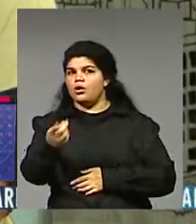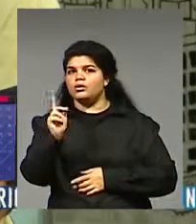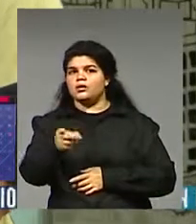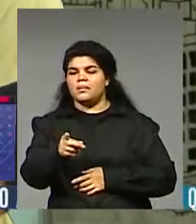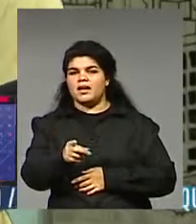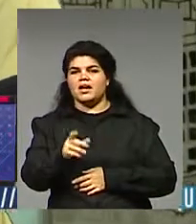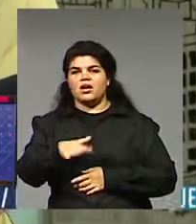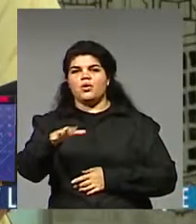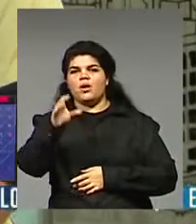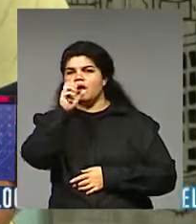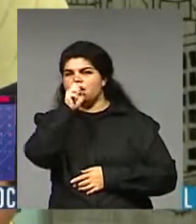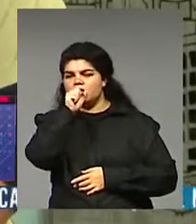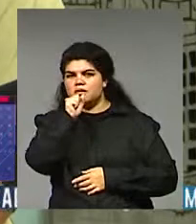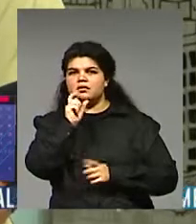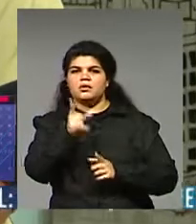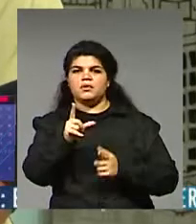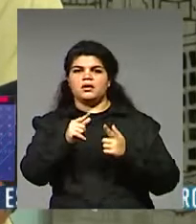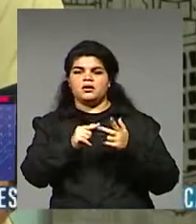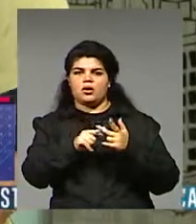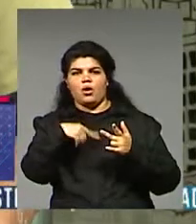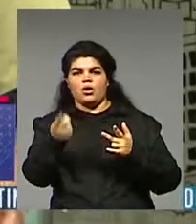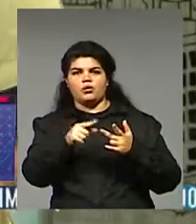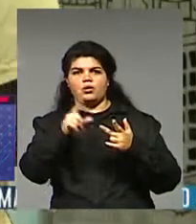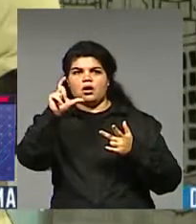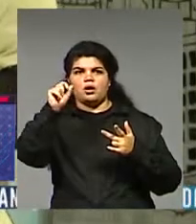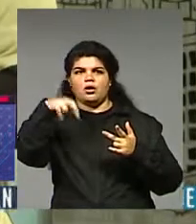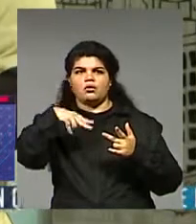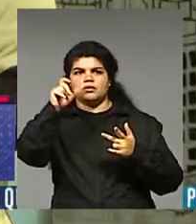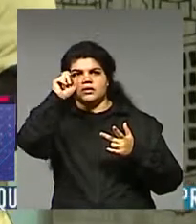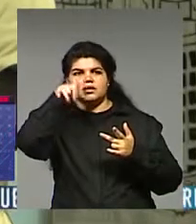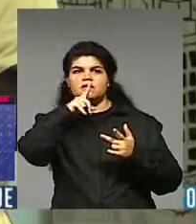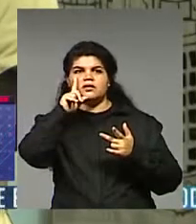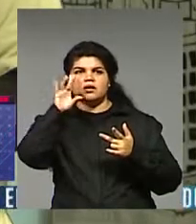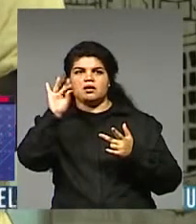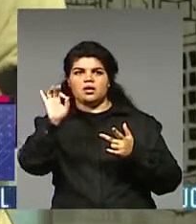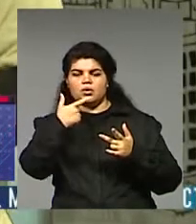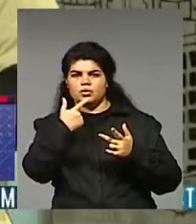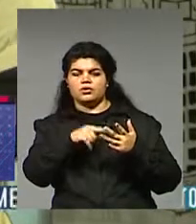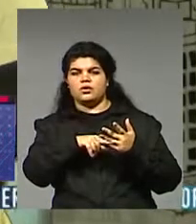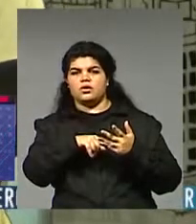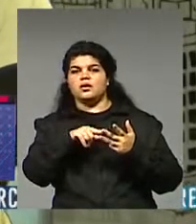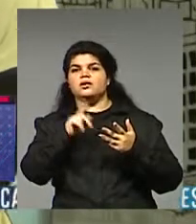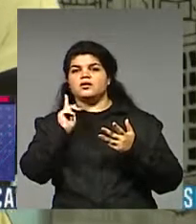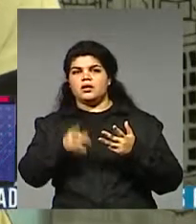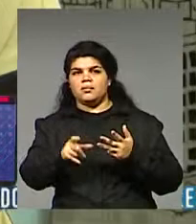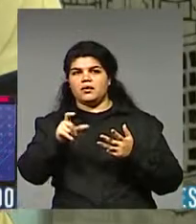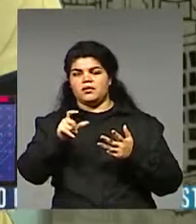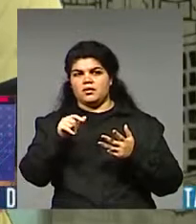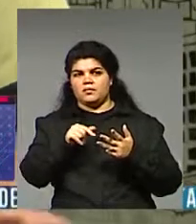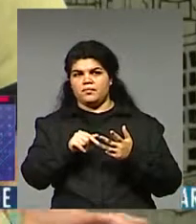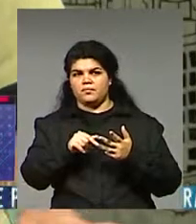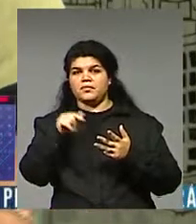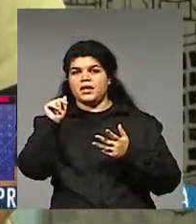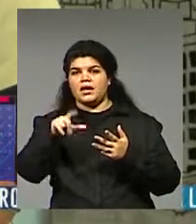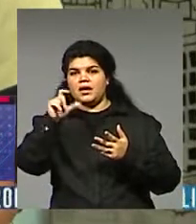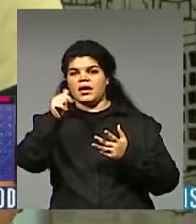Naranjito, con Sentido, sabemos tener, también funciona en conjunción con la cátedra de discapacidad, en donde